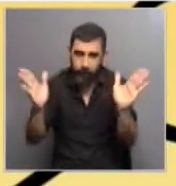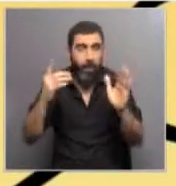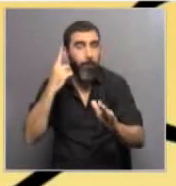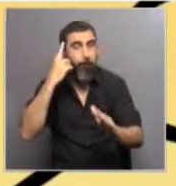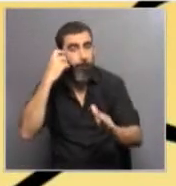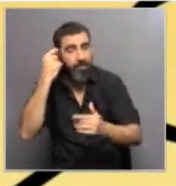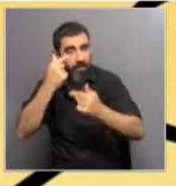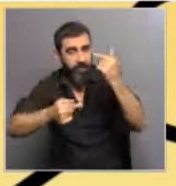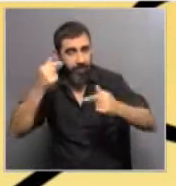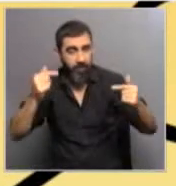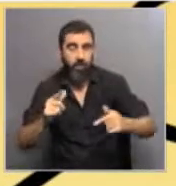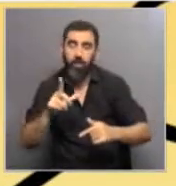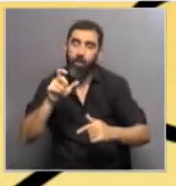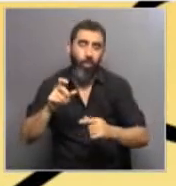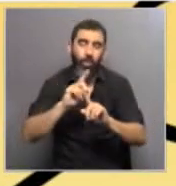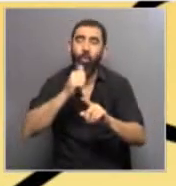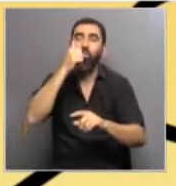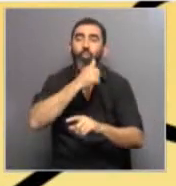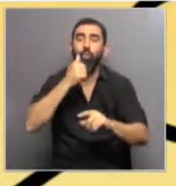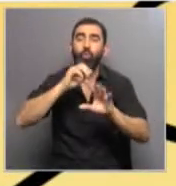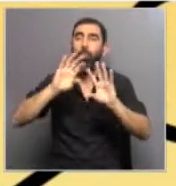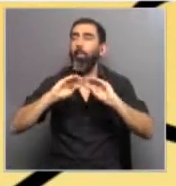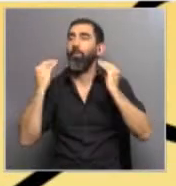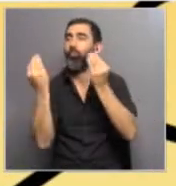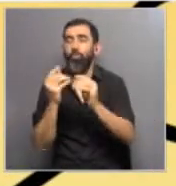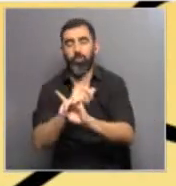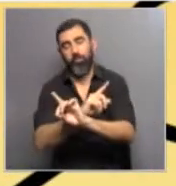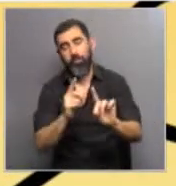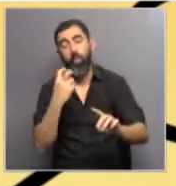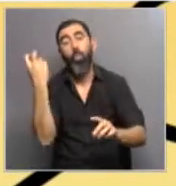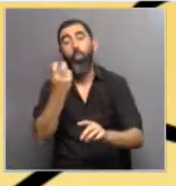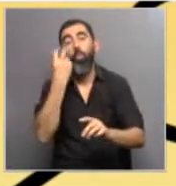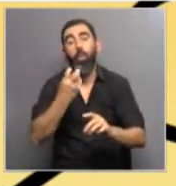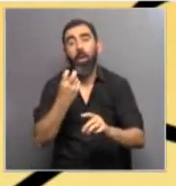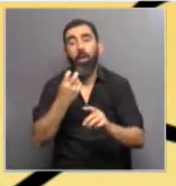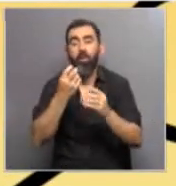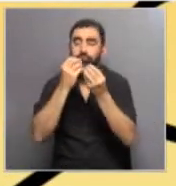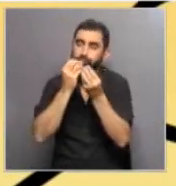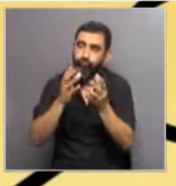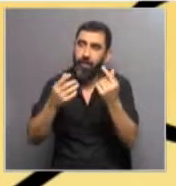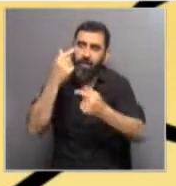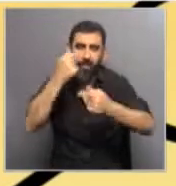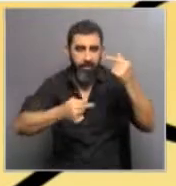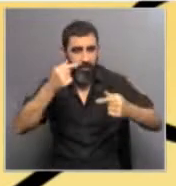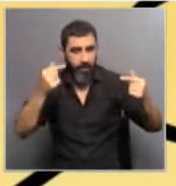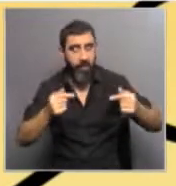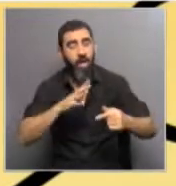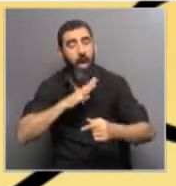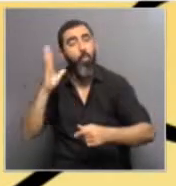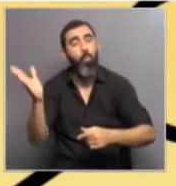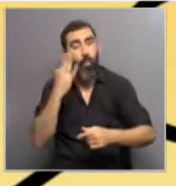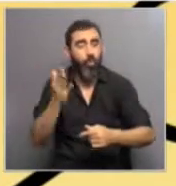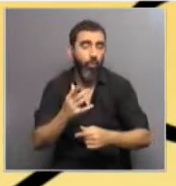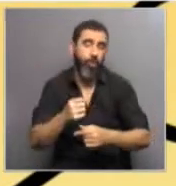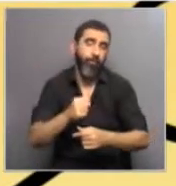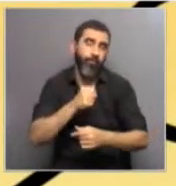experiencias. Obviamente no va a haber una solución universal. Vamos a tener que buscar un abanico de alternativas. Hay productores más envejecidos y